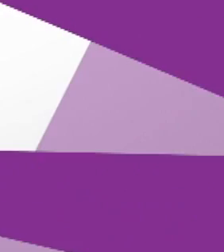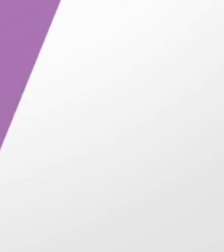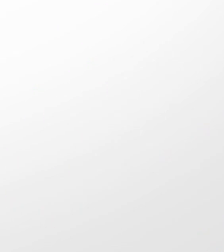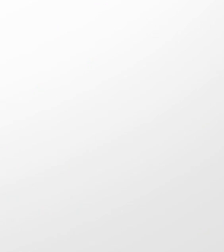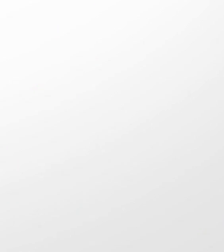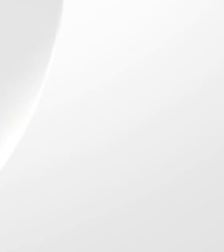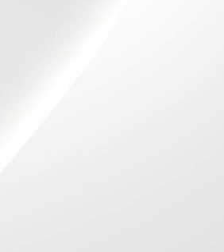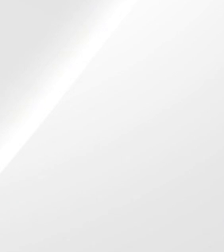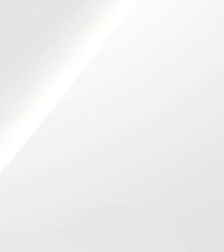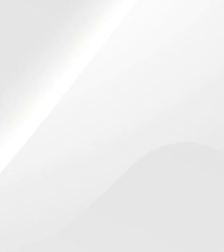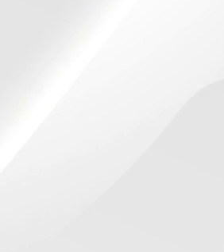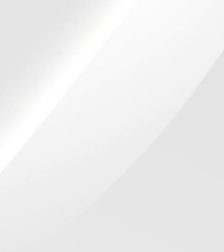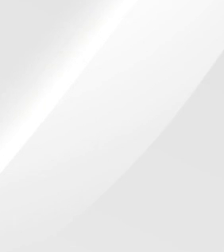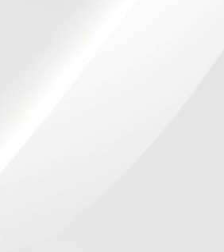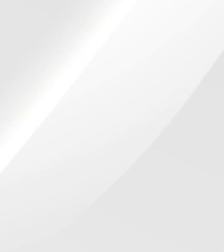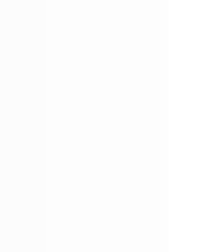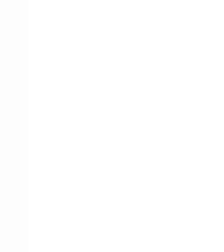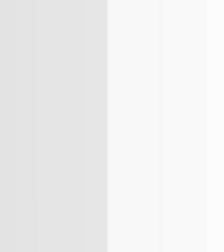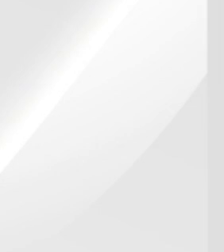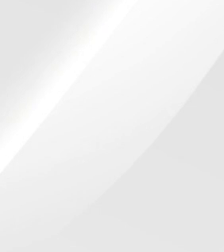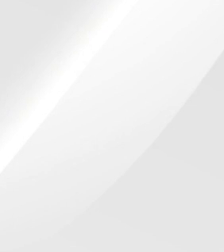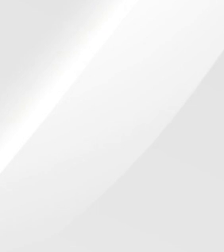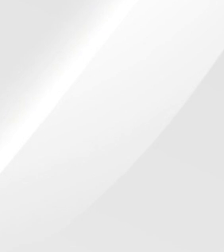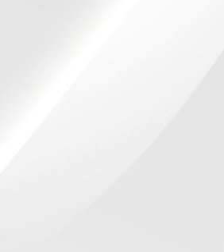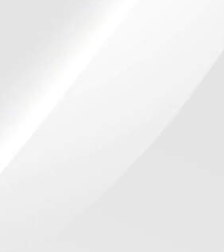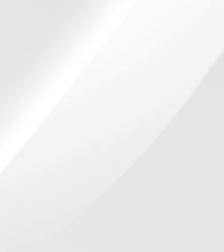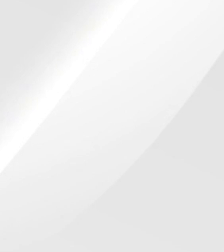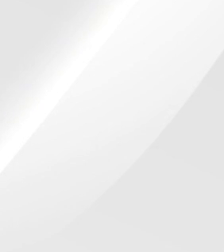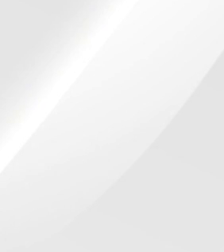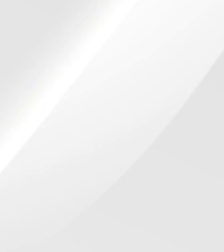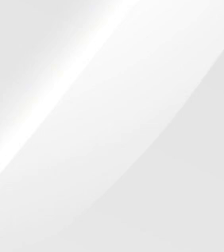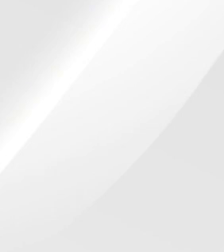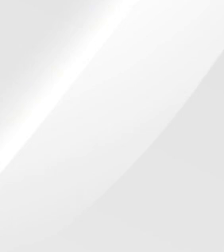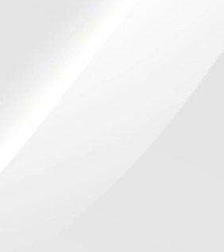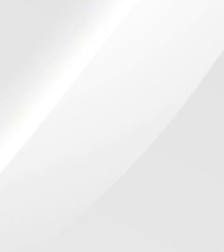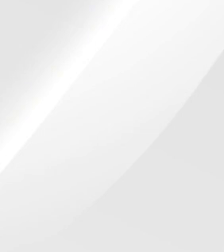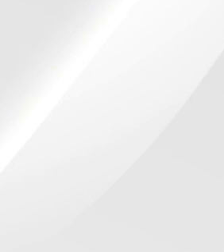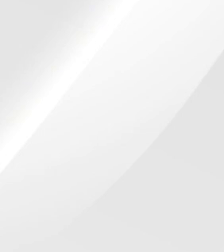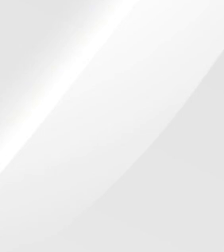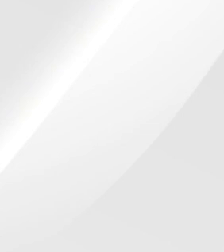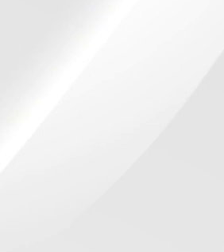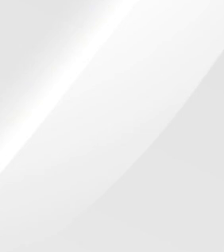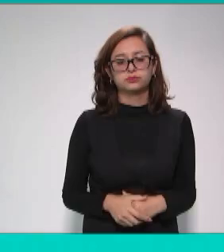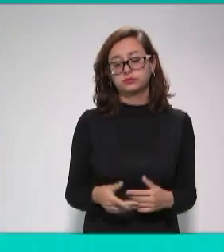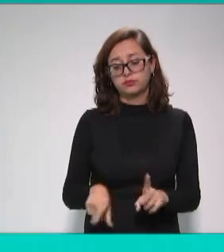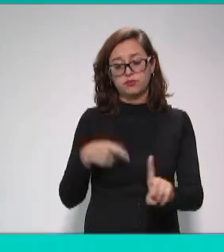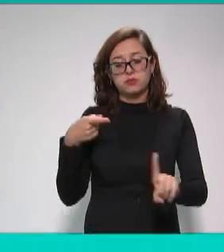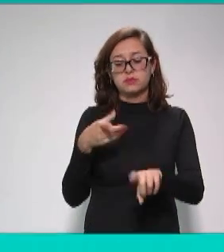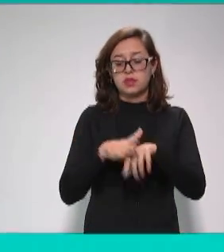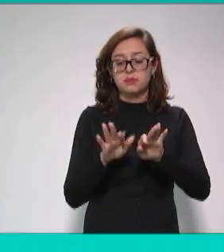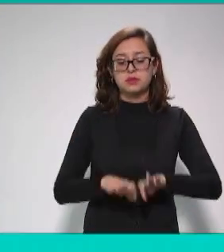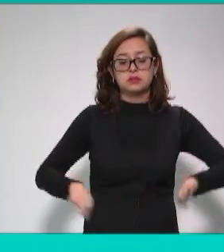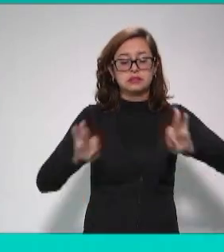el instituto nacional de transparencia acceso a la información y su sección de datos personales la